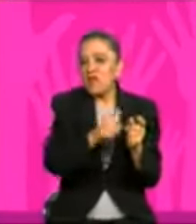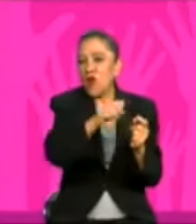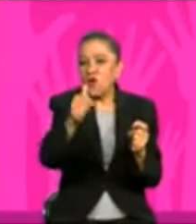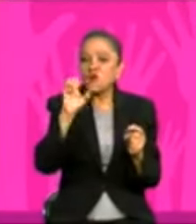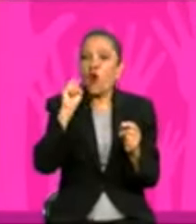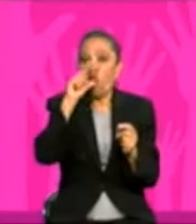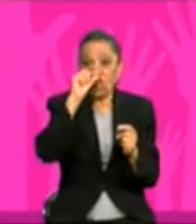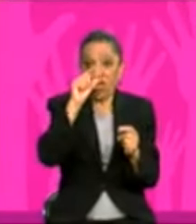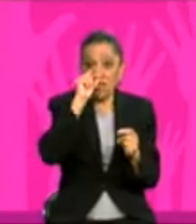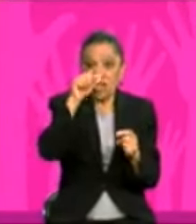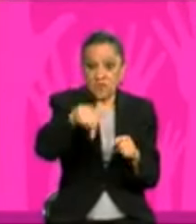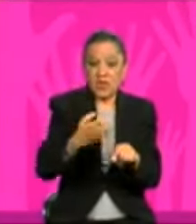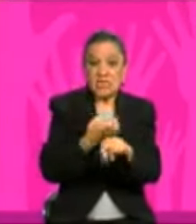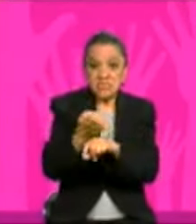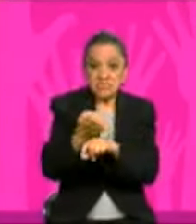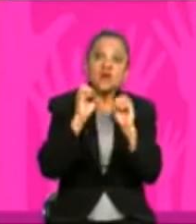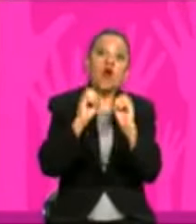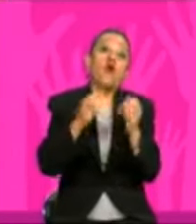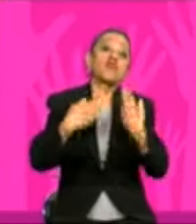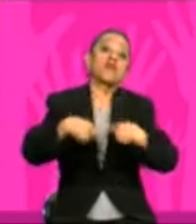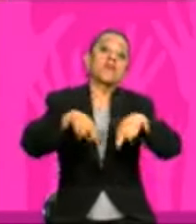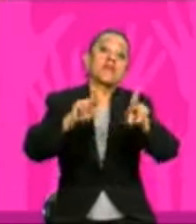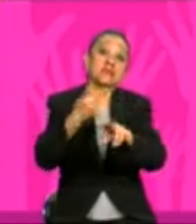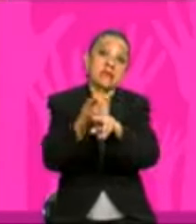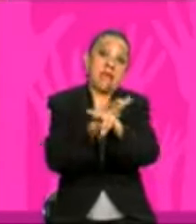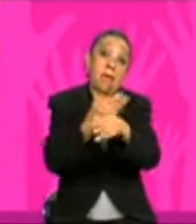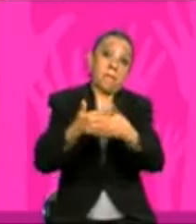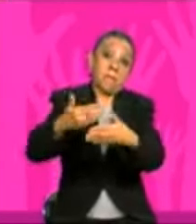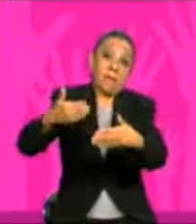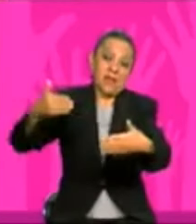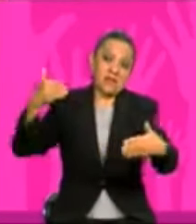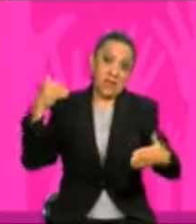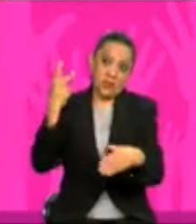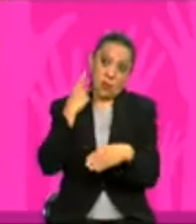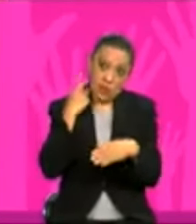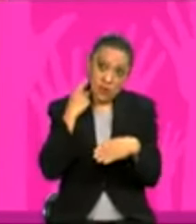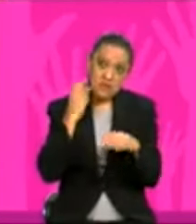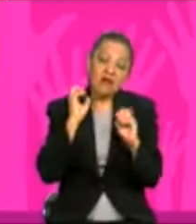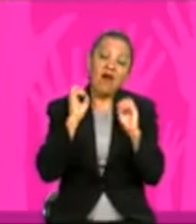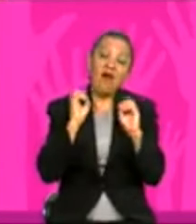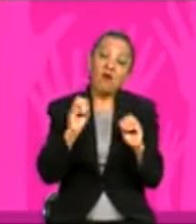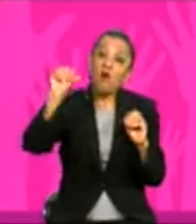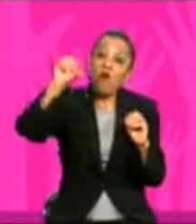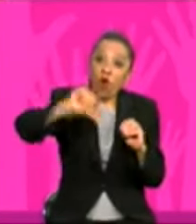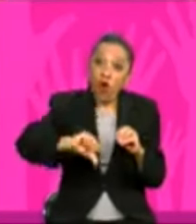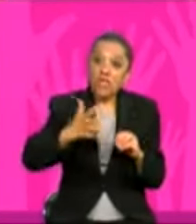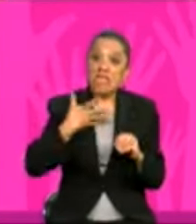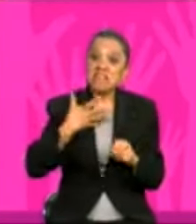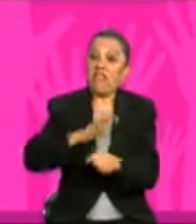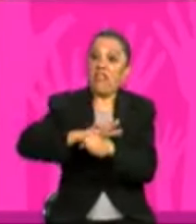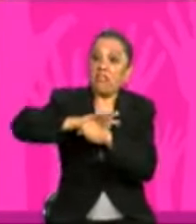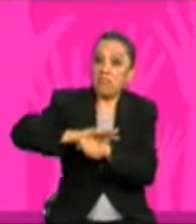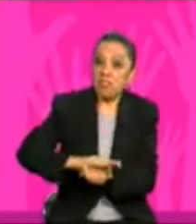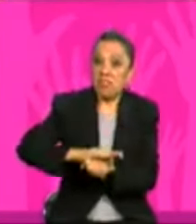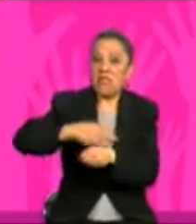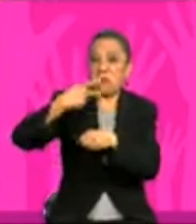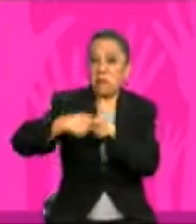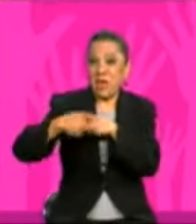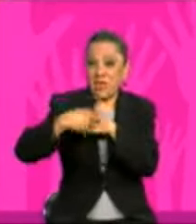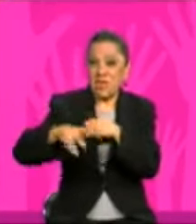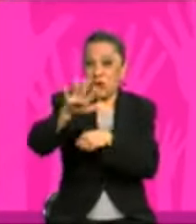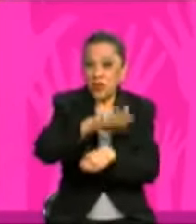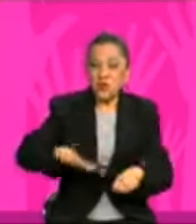estado, ni con los que representan el pasado y mucho menos con los que hoy nos tienen sometidos en una inseguridad en todo